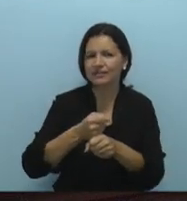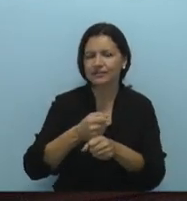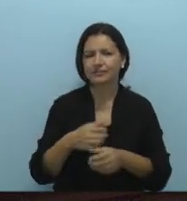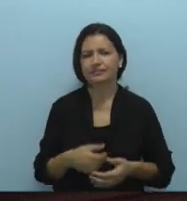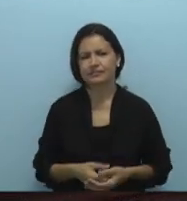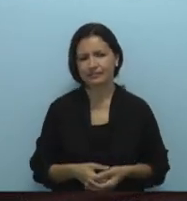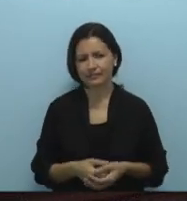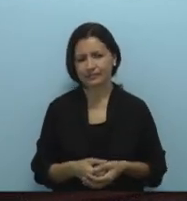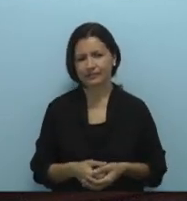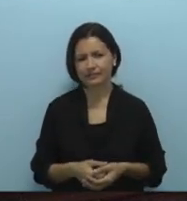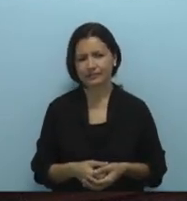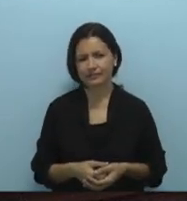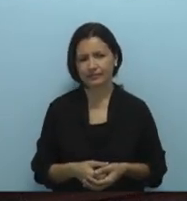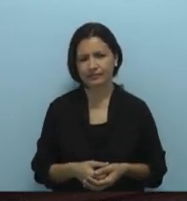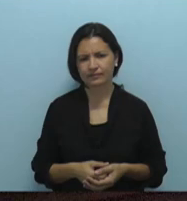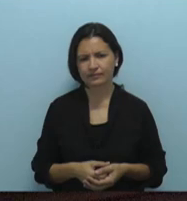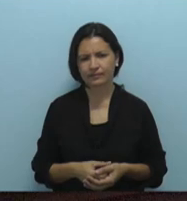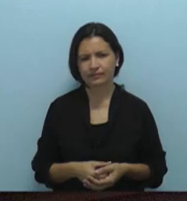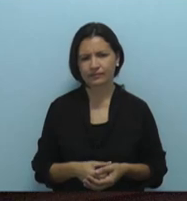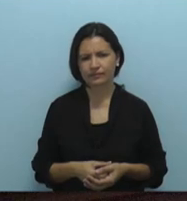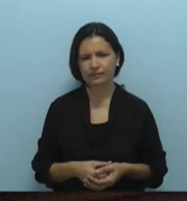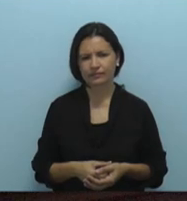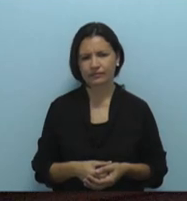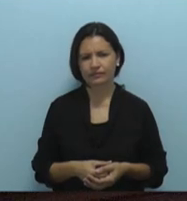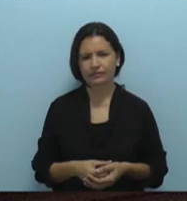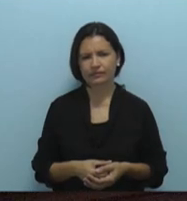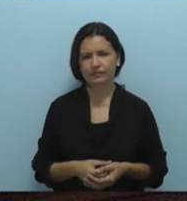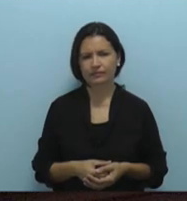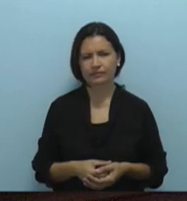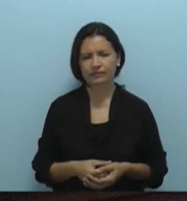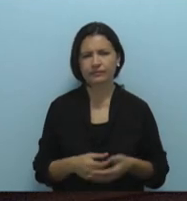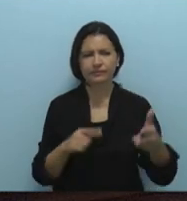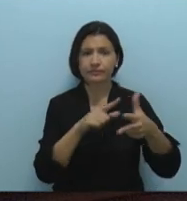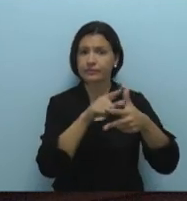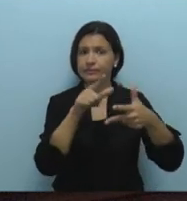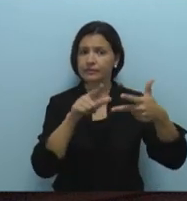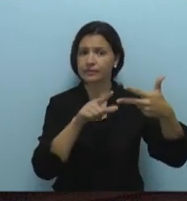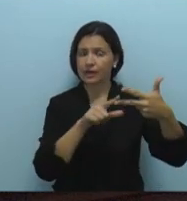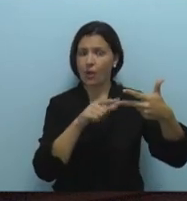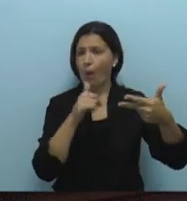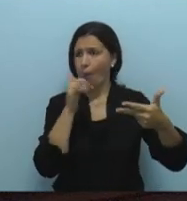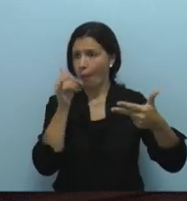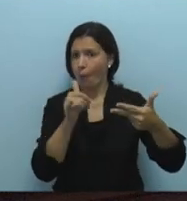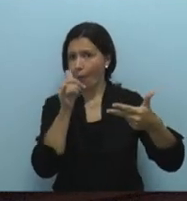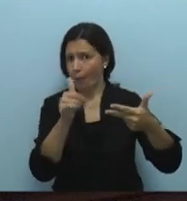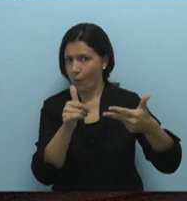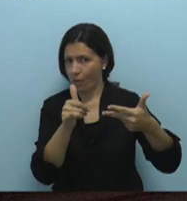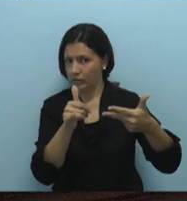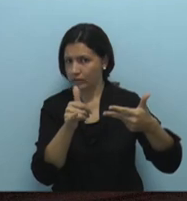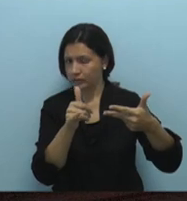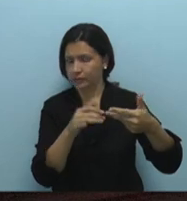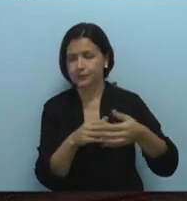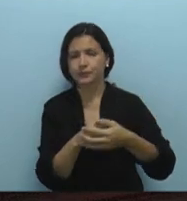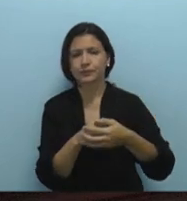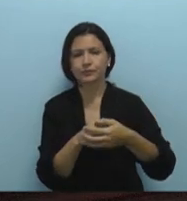Y acá es donde me permito contarles 3 cosas que me parecen fundamentales de este proyecto de